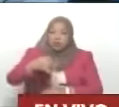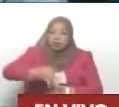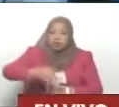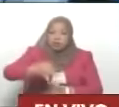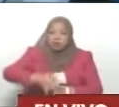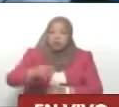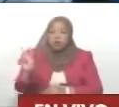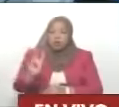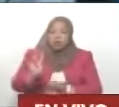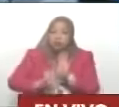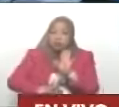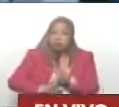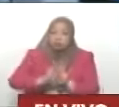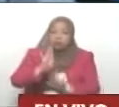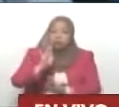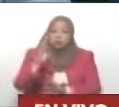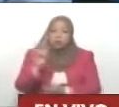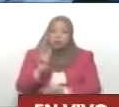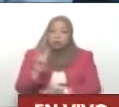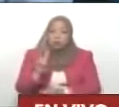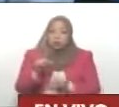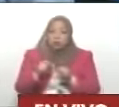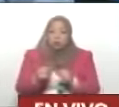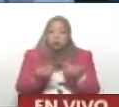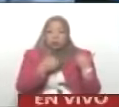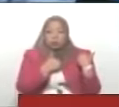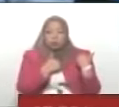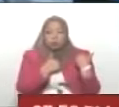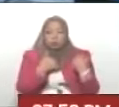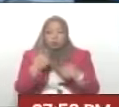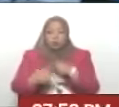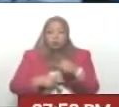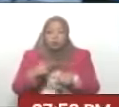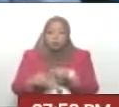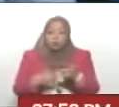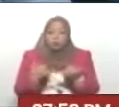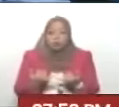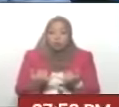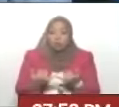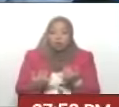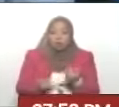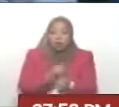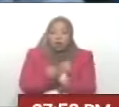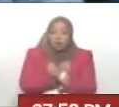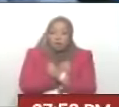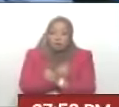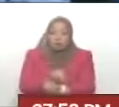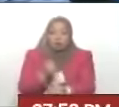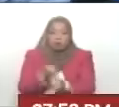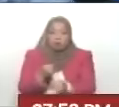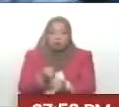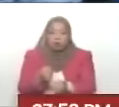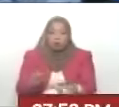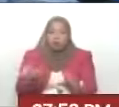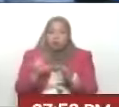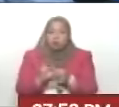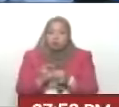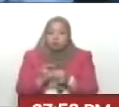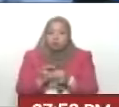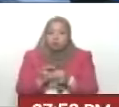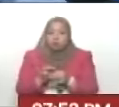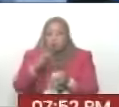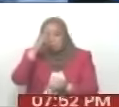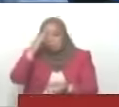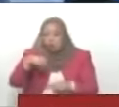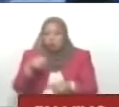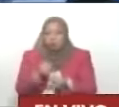por Venezuela. Y que Venezuela se ha ido recuperando, producto de que estamos sembrando amor, unión y consenso.